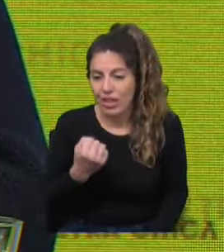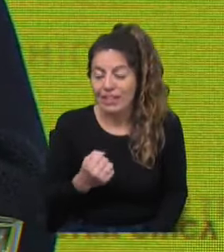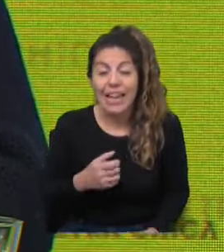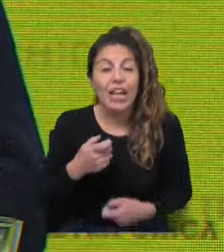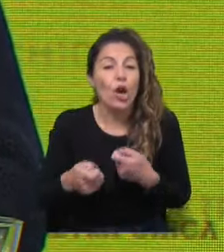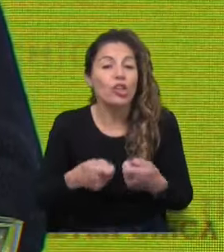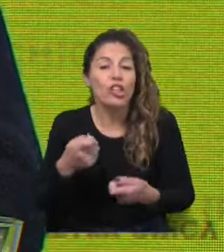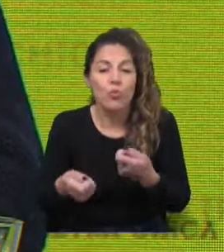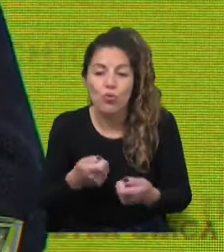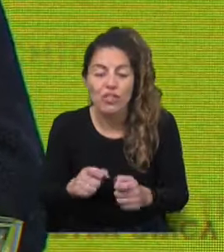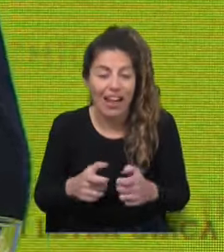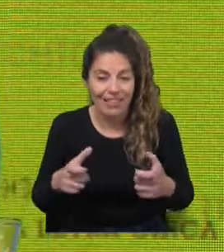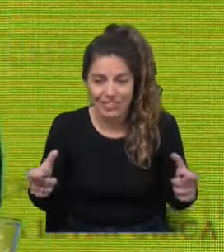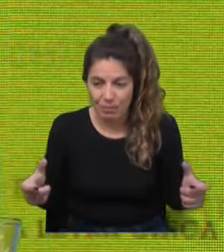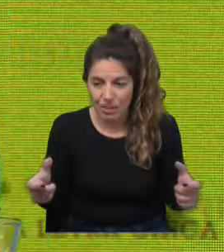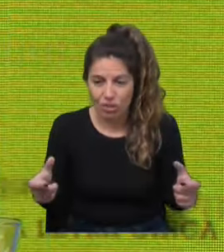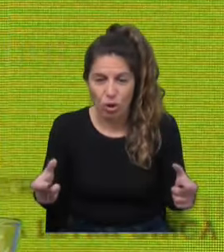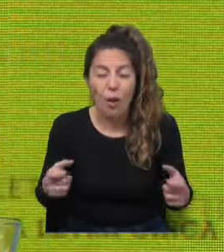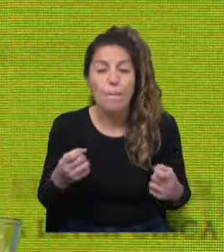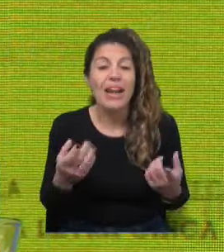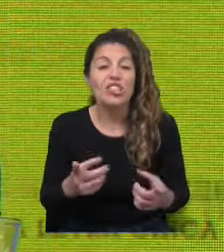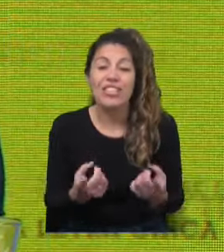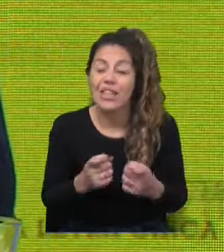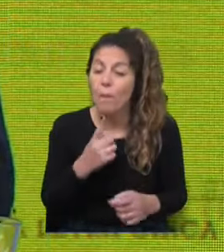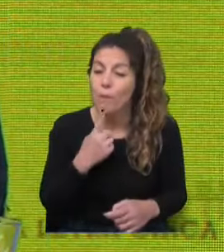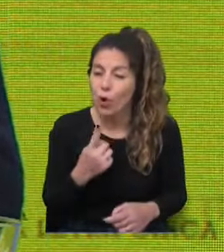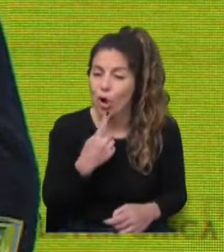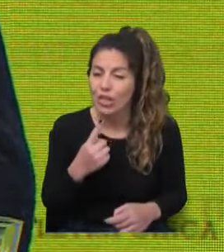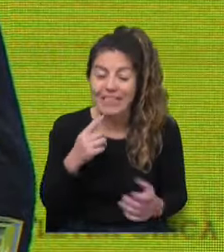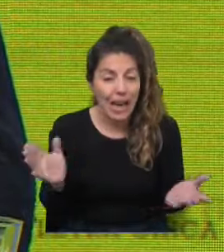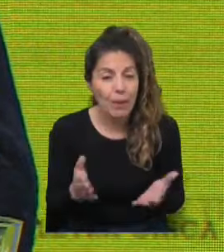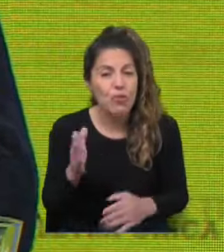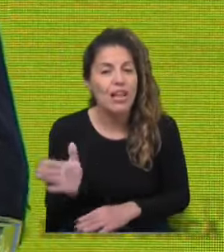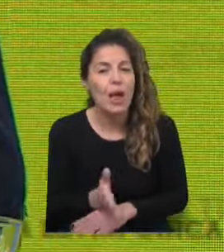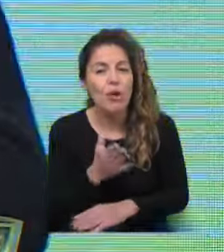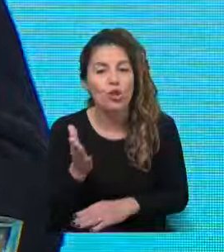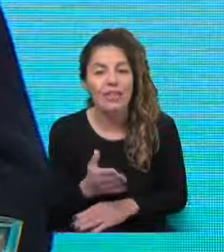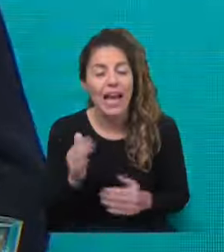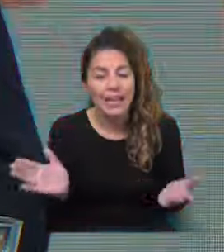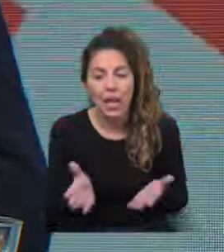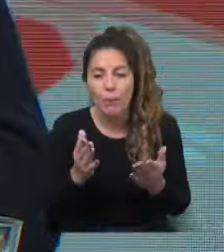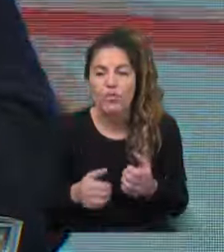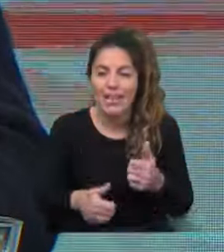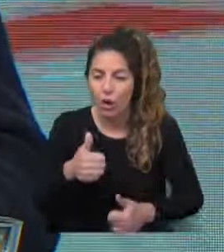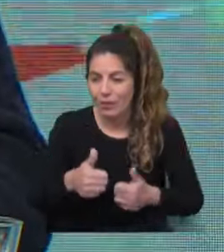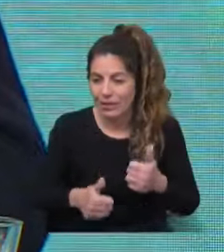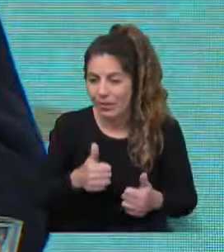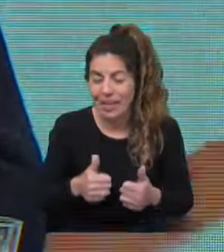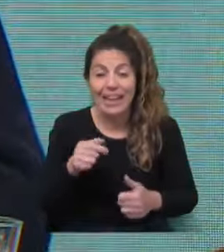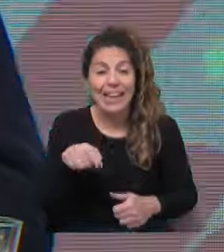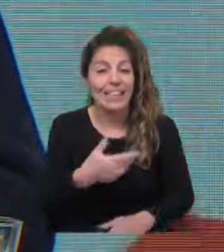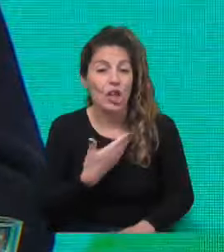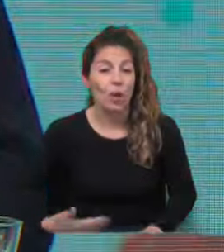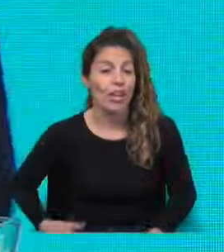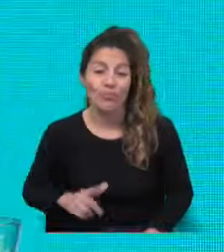contribuya al crecimiento, para eso hay que tener políticas que impulsen la productividad, que impulse la competitividad, cosa que este gobierno